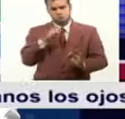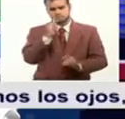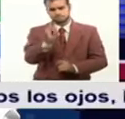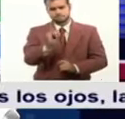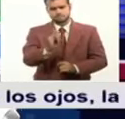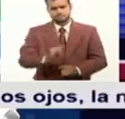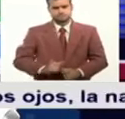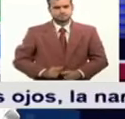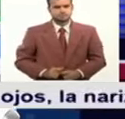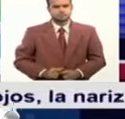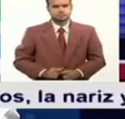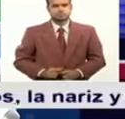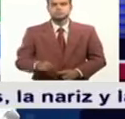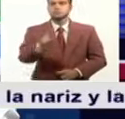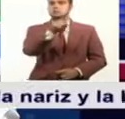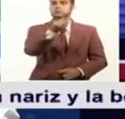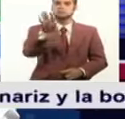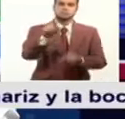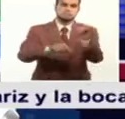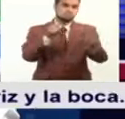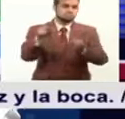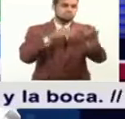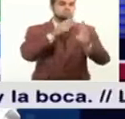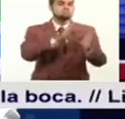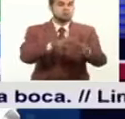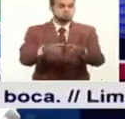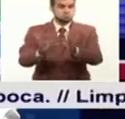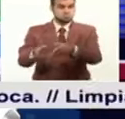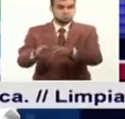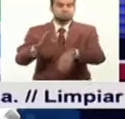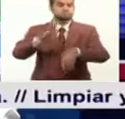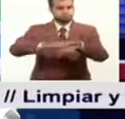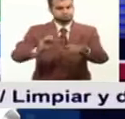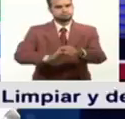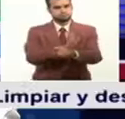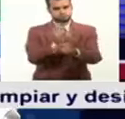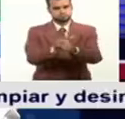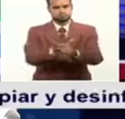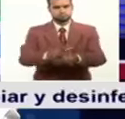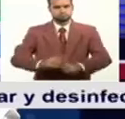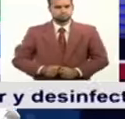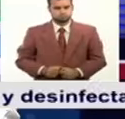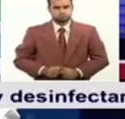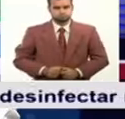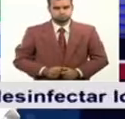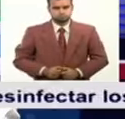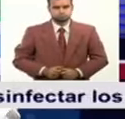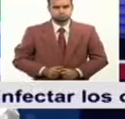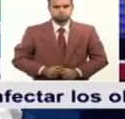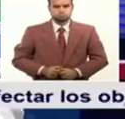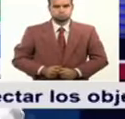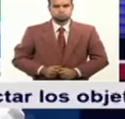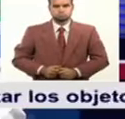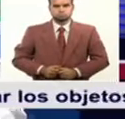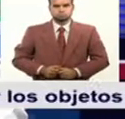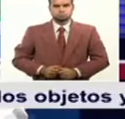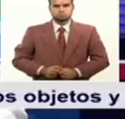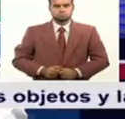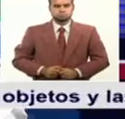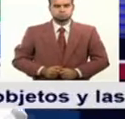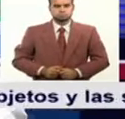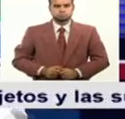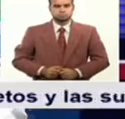por 14 personas que fallecieron en nuestro país con la COVID-19. De estas 14